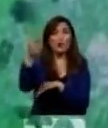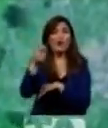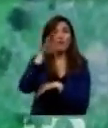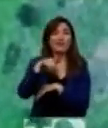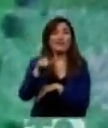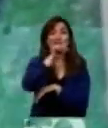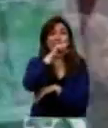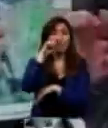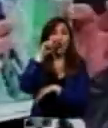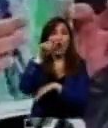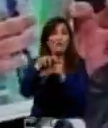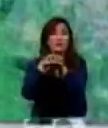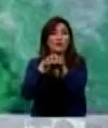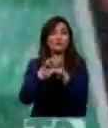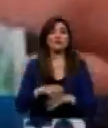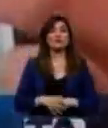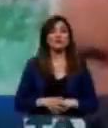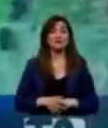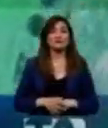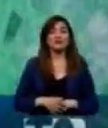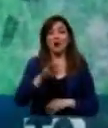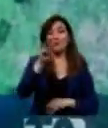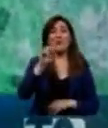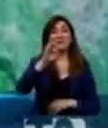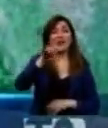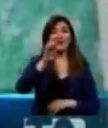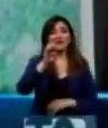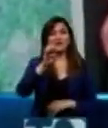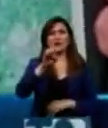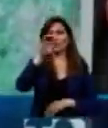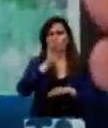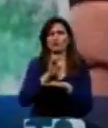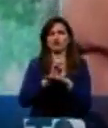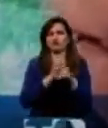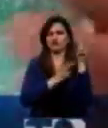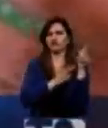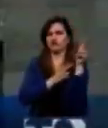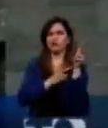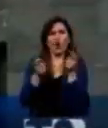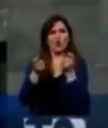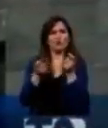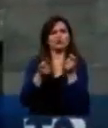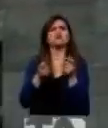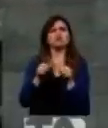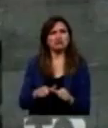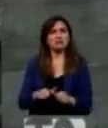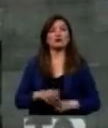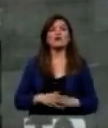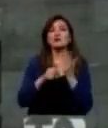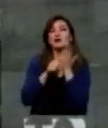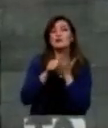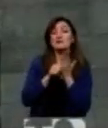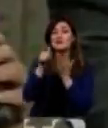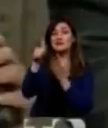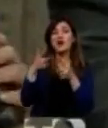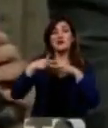y tienes el río Mataje. Ecuador tiene presencia física permanente como Estado y control. Es obligación de la ministra de